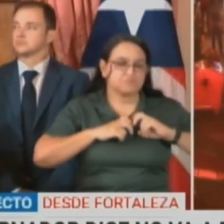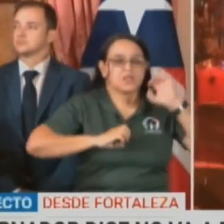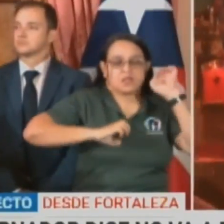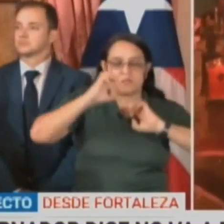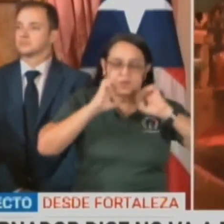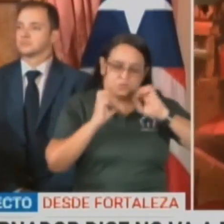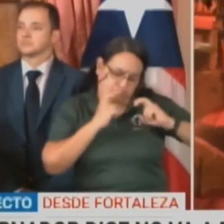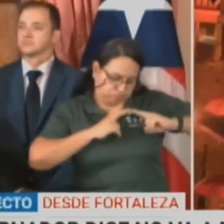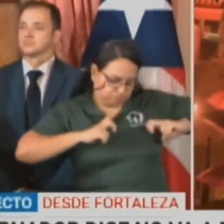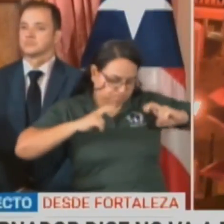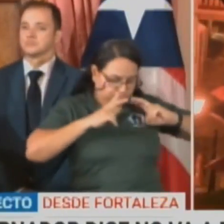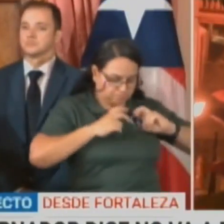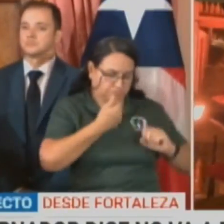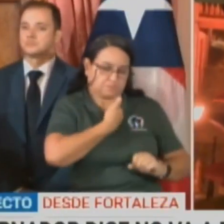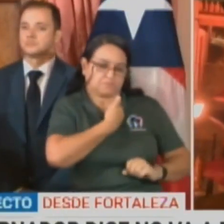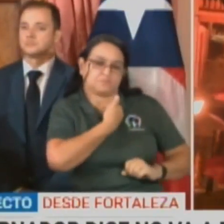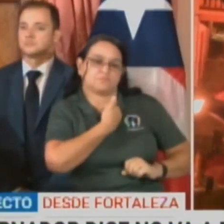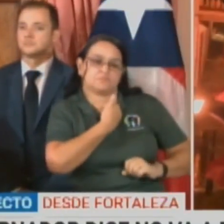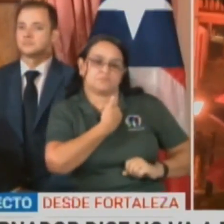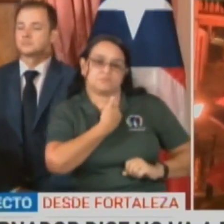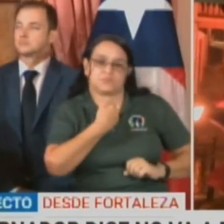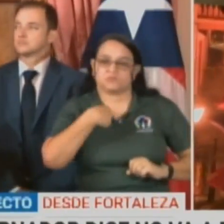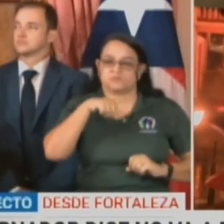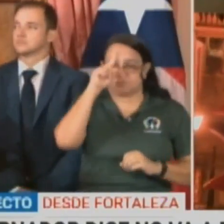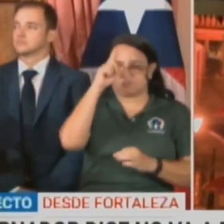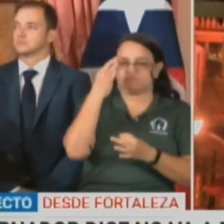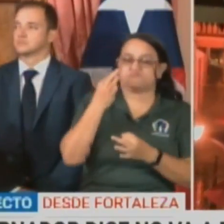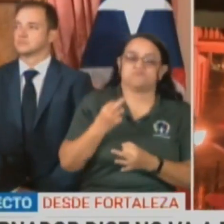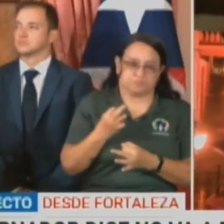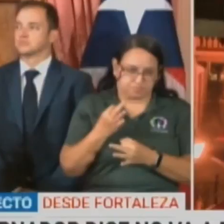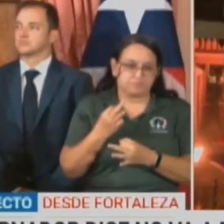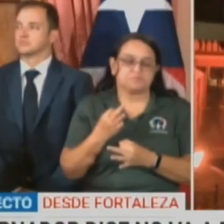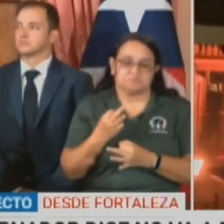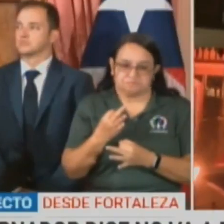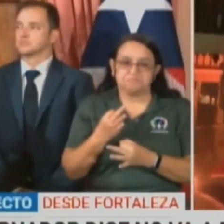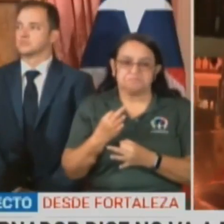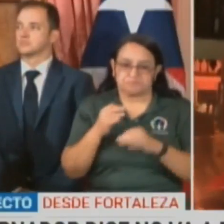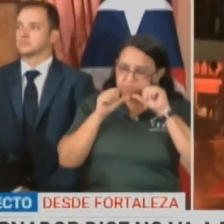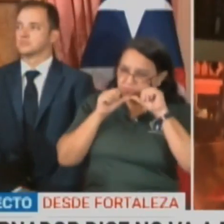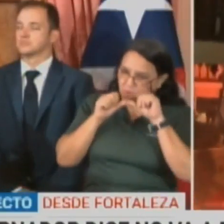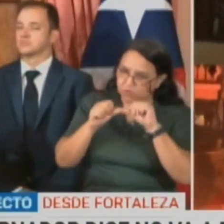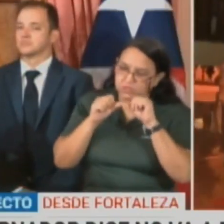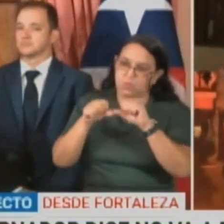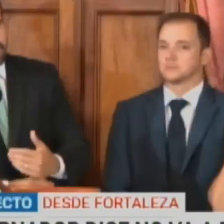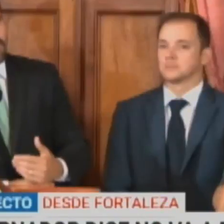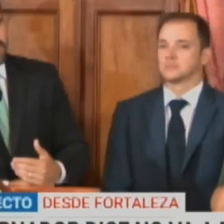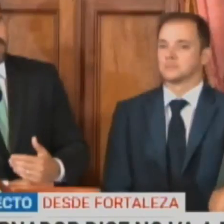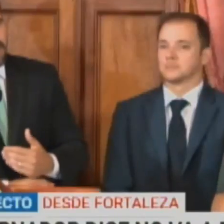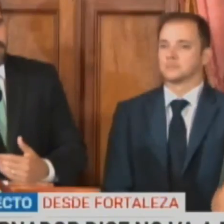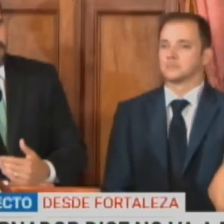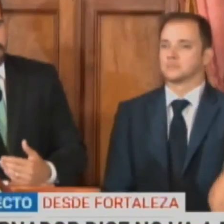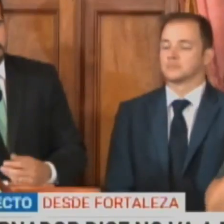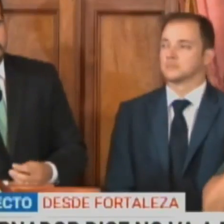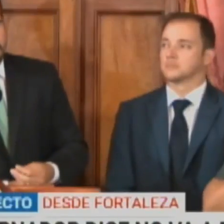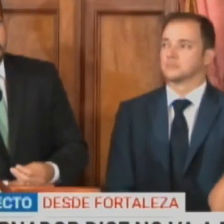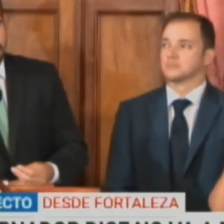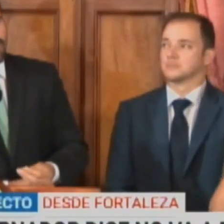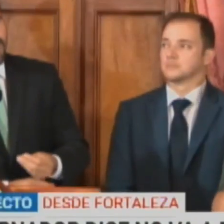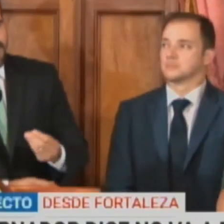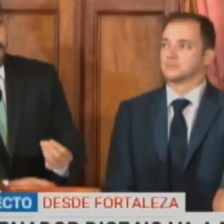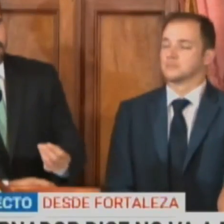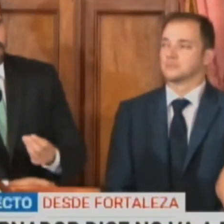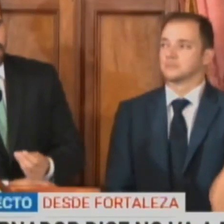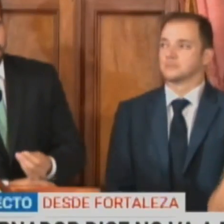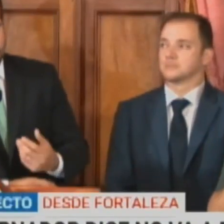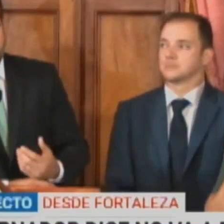de pensamiento, mi determinación ha sido continuar trabajando por Puerto Rico. Hay mucha tarea por hacer.